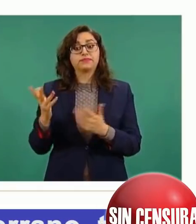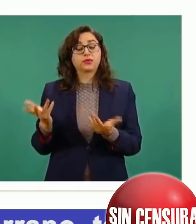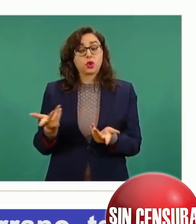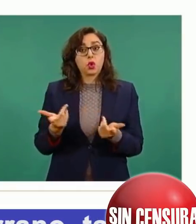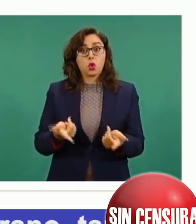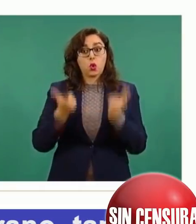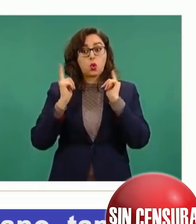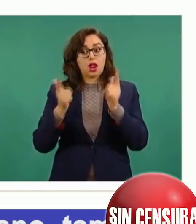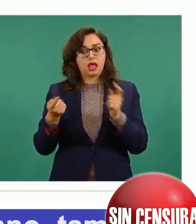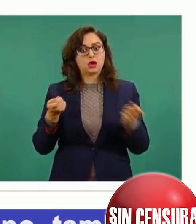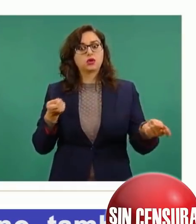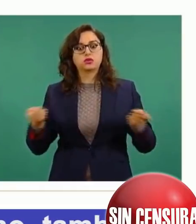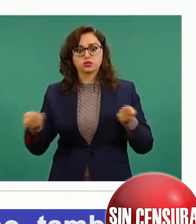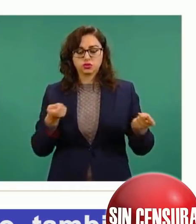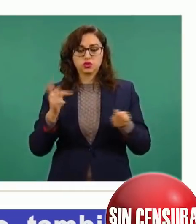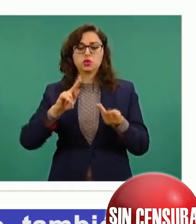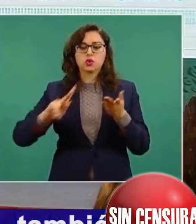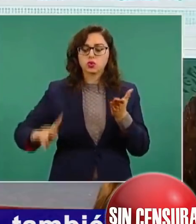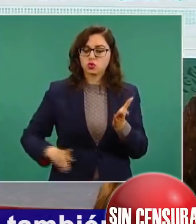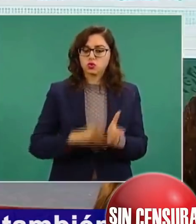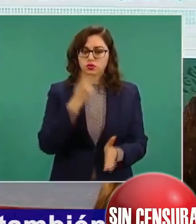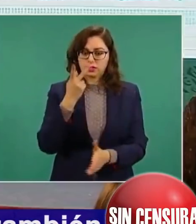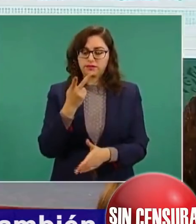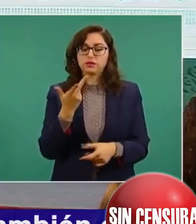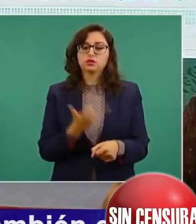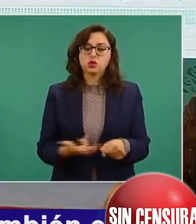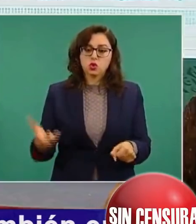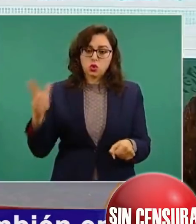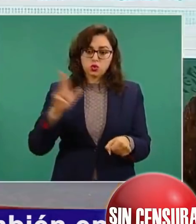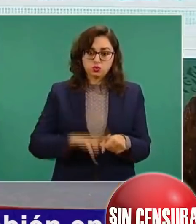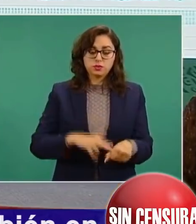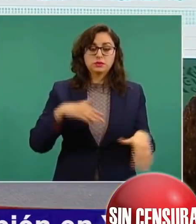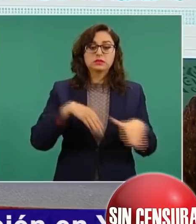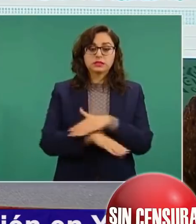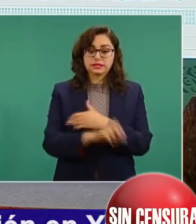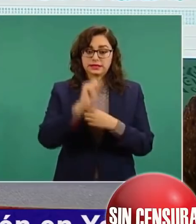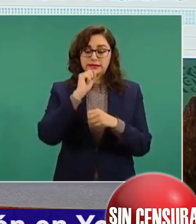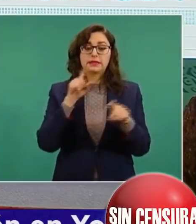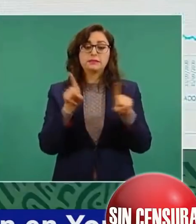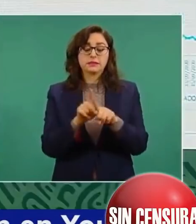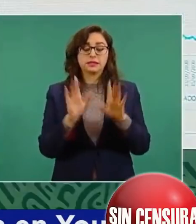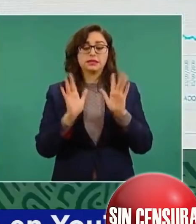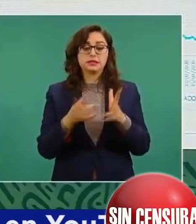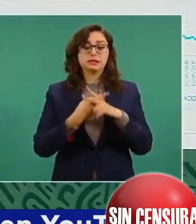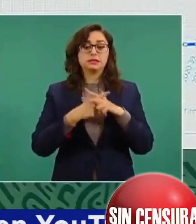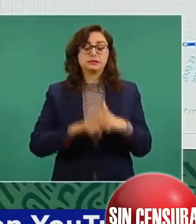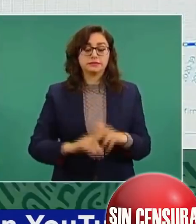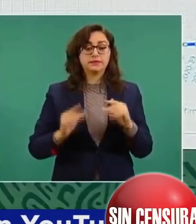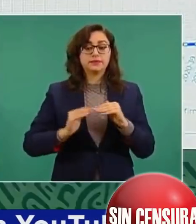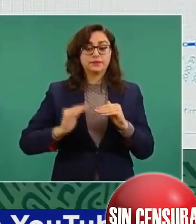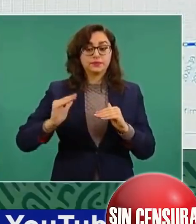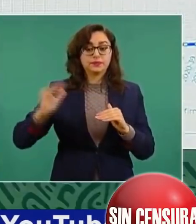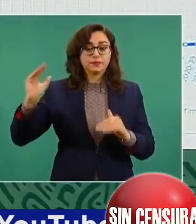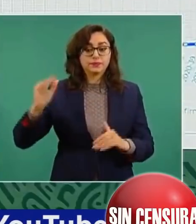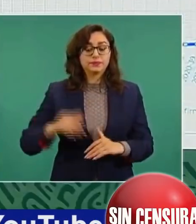los contagios. La siguiente, su hospitalización también recientemente con un incremento. La siguiente.